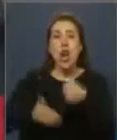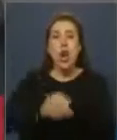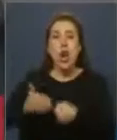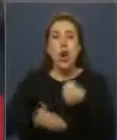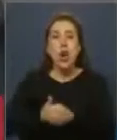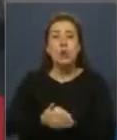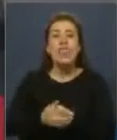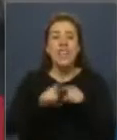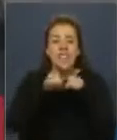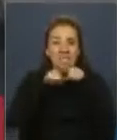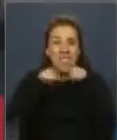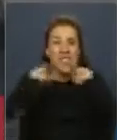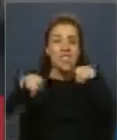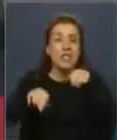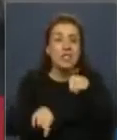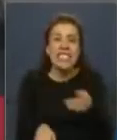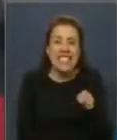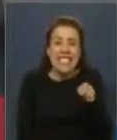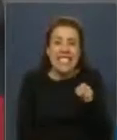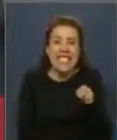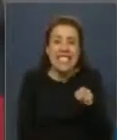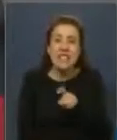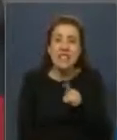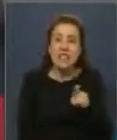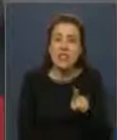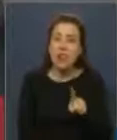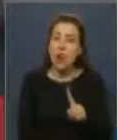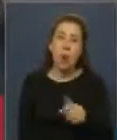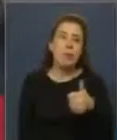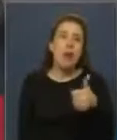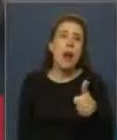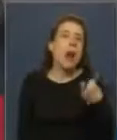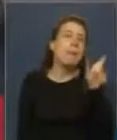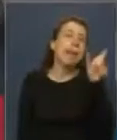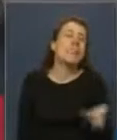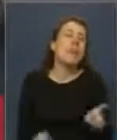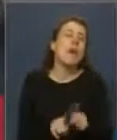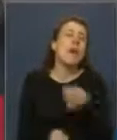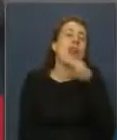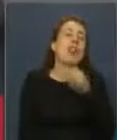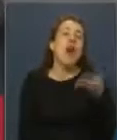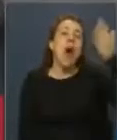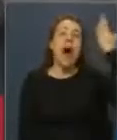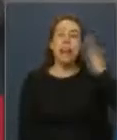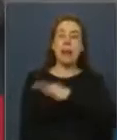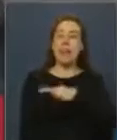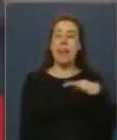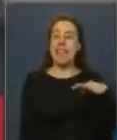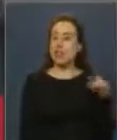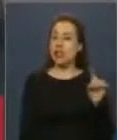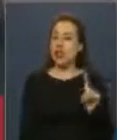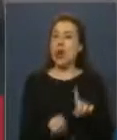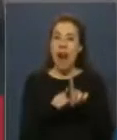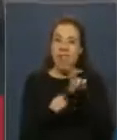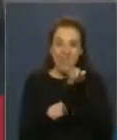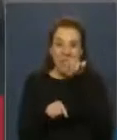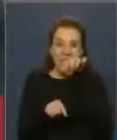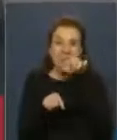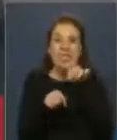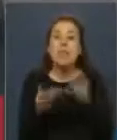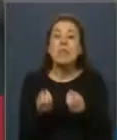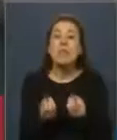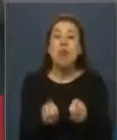estamos dando contra un bicho que lamentablemente no ha sido buena persona, como dijo el ministro anterior, sino que es un bicho que